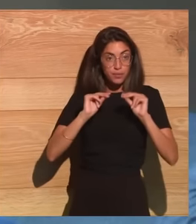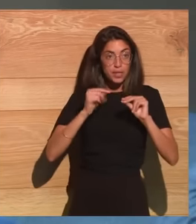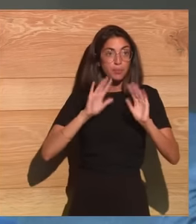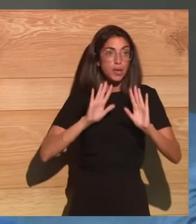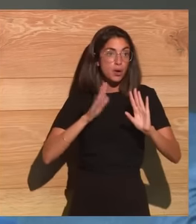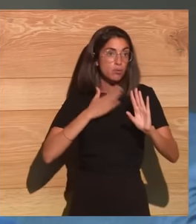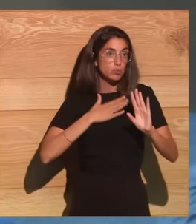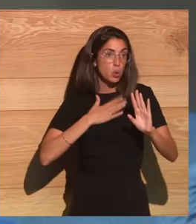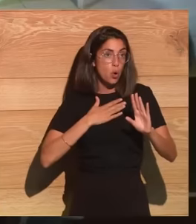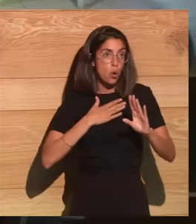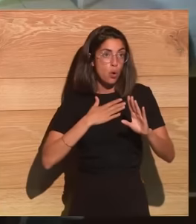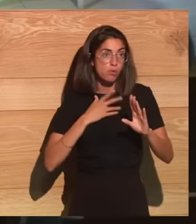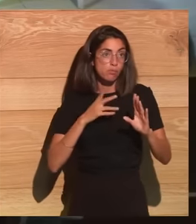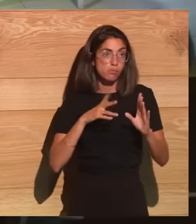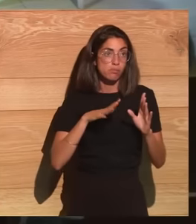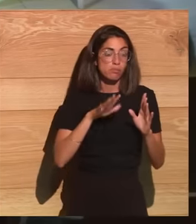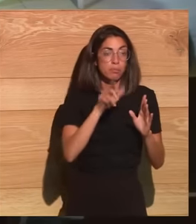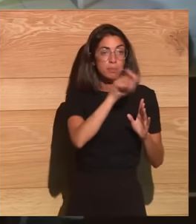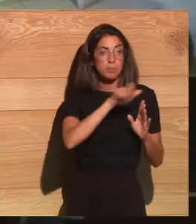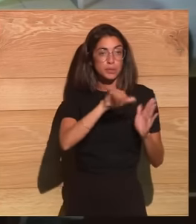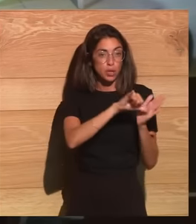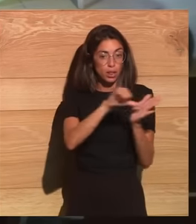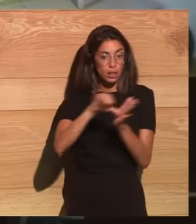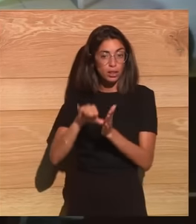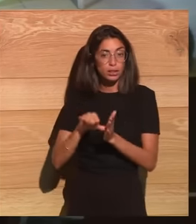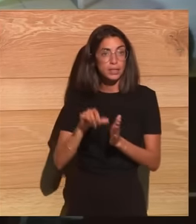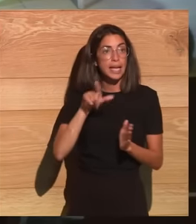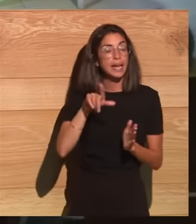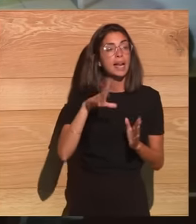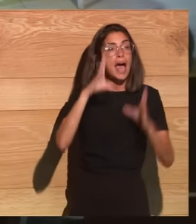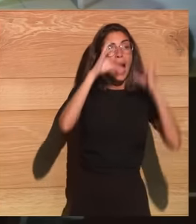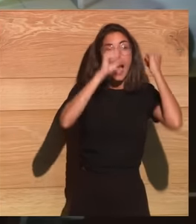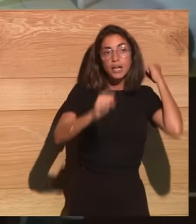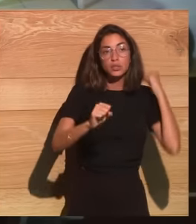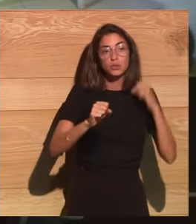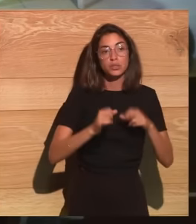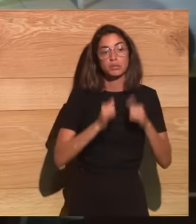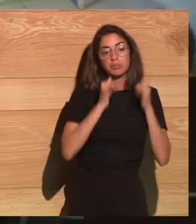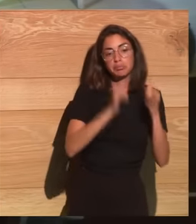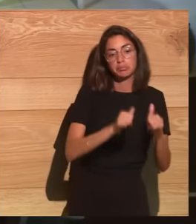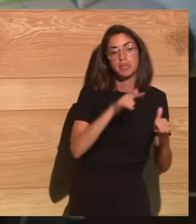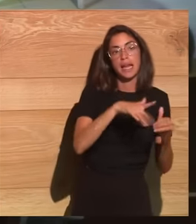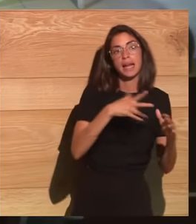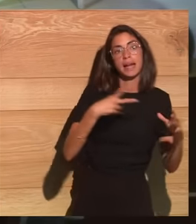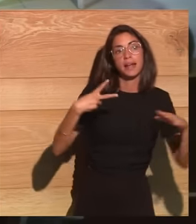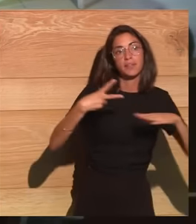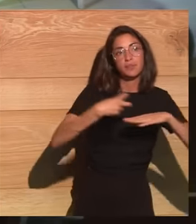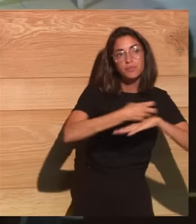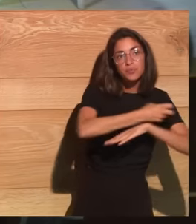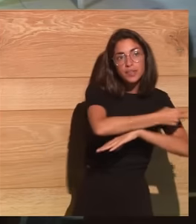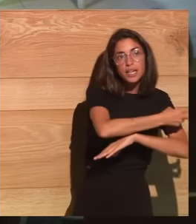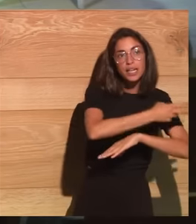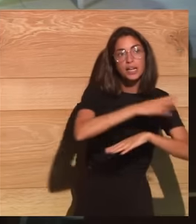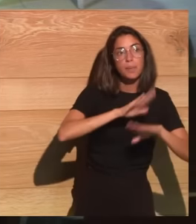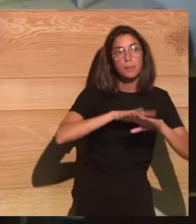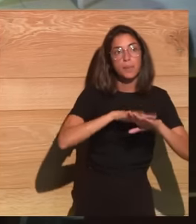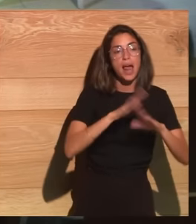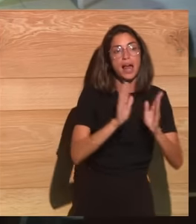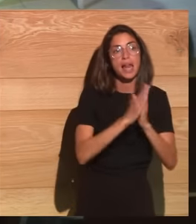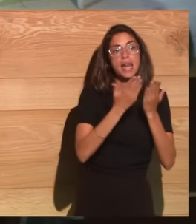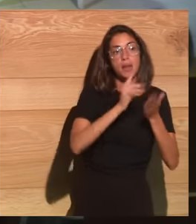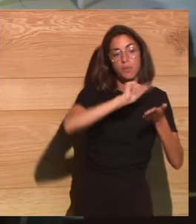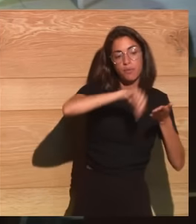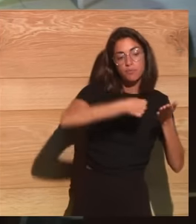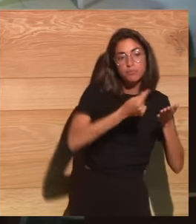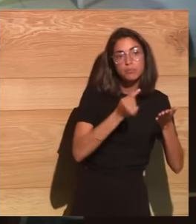le va. Y efectivamente, Juan y yo llegábamos a Atocha. Juan se tenía que coger un tren para esas cosas que hace él de firmar libros buenos. Sería